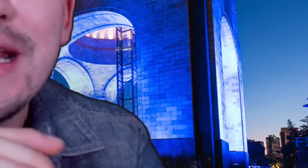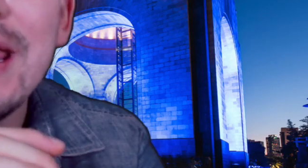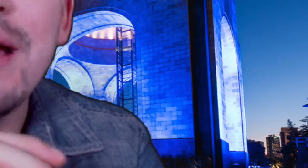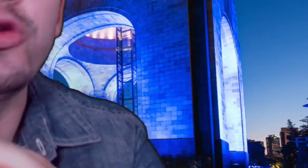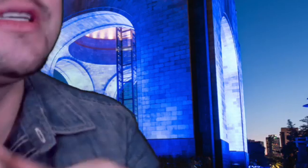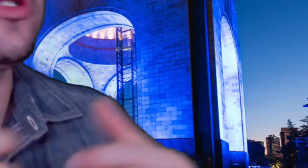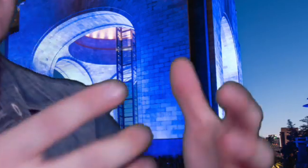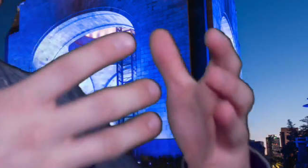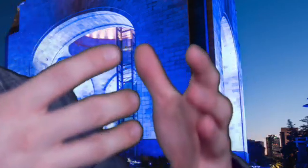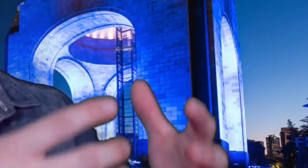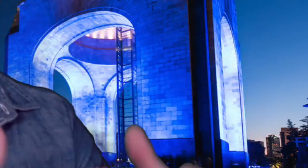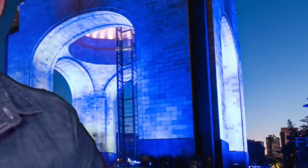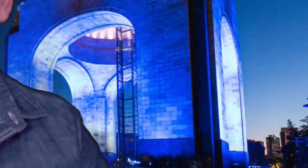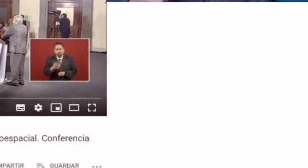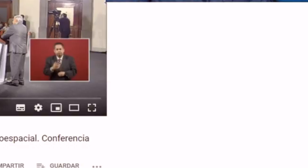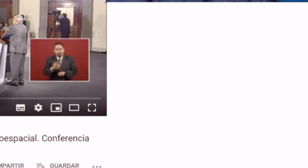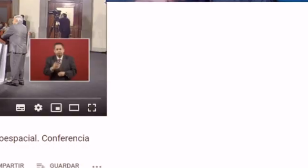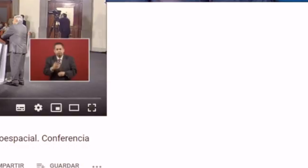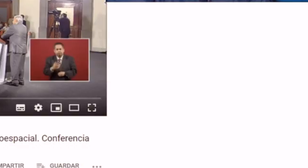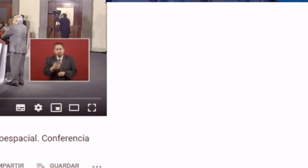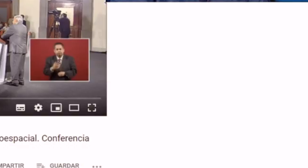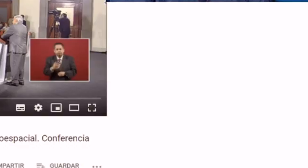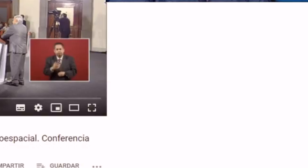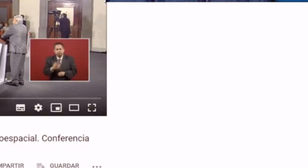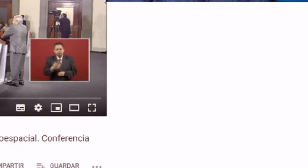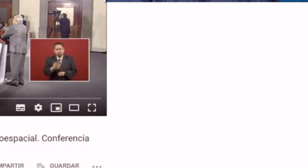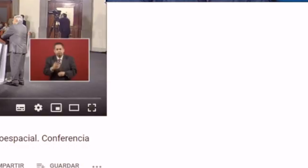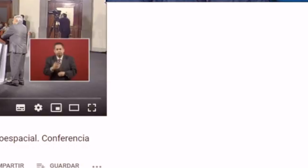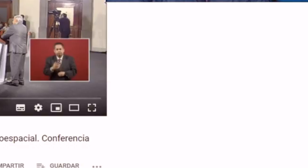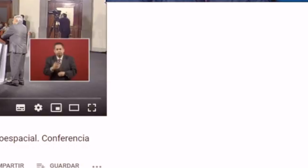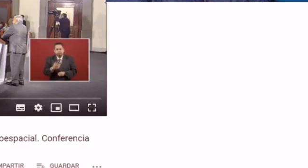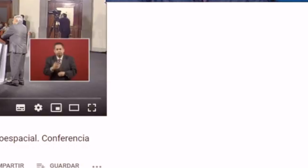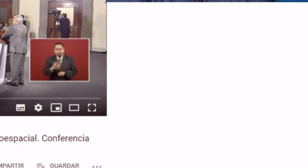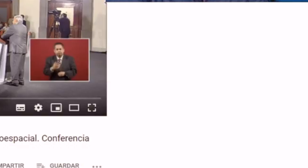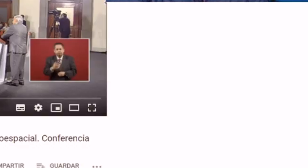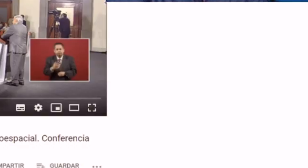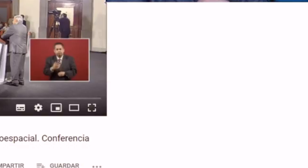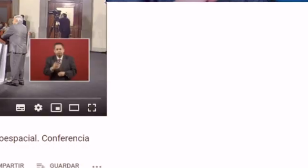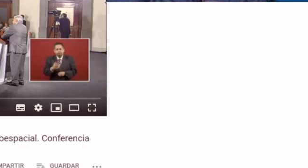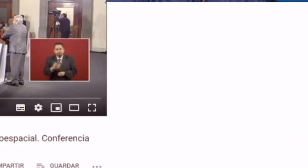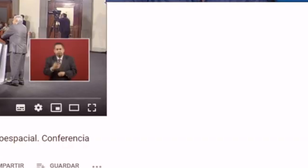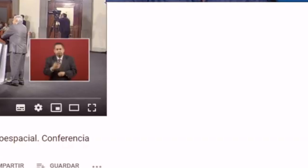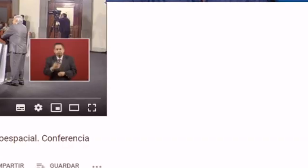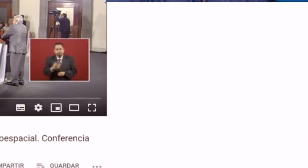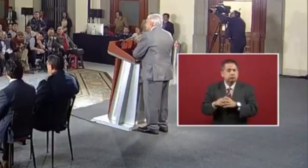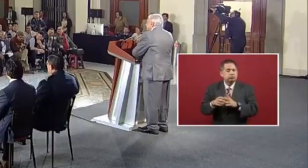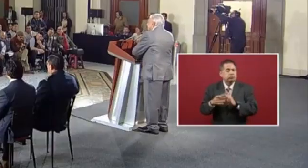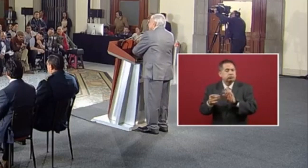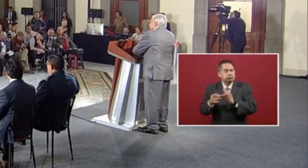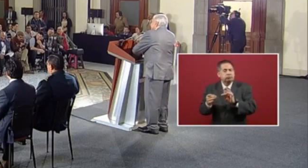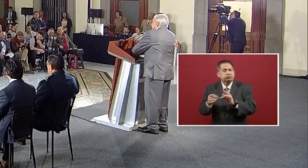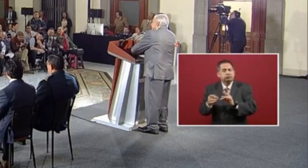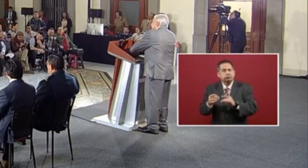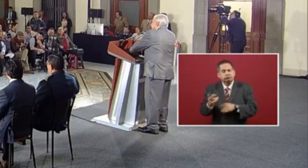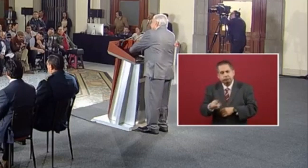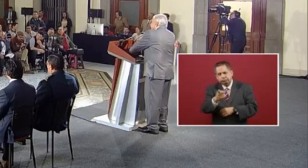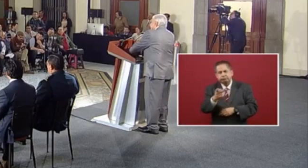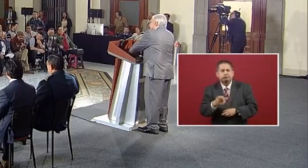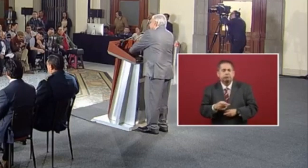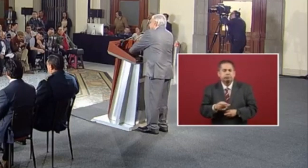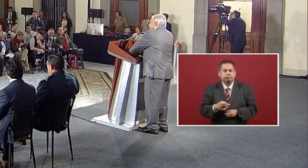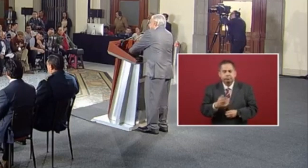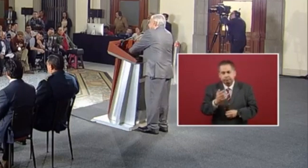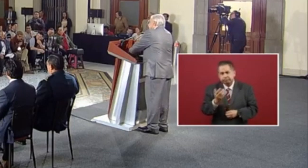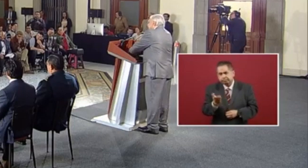no teníamos esos privilegios. Y así fue la pregunta que le hice a López Obrador en aquella mañana. mañanera. Hacer la